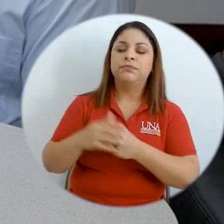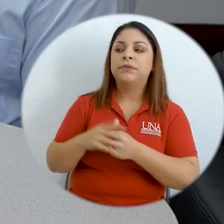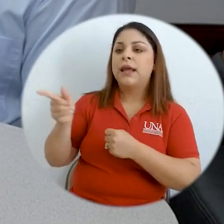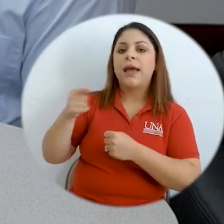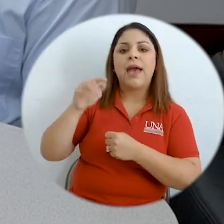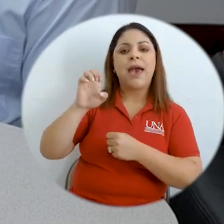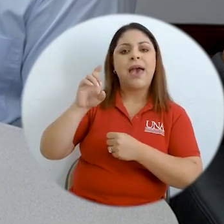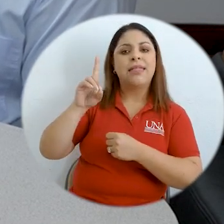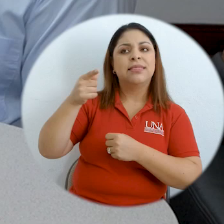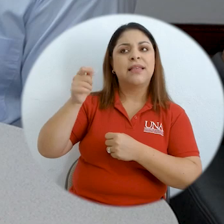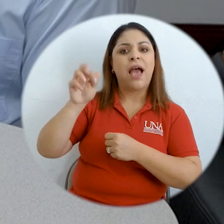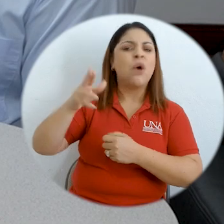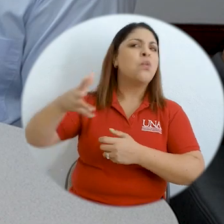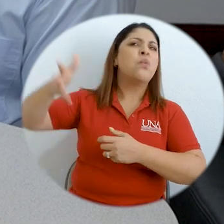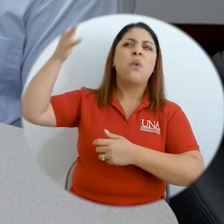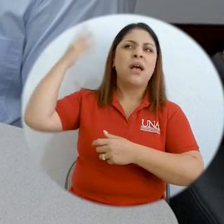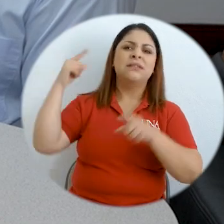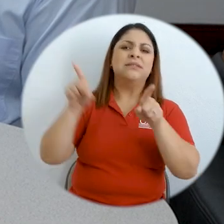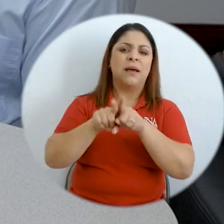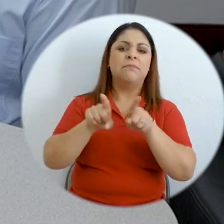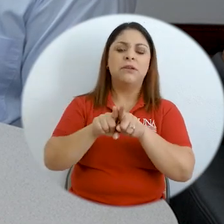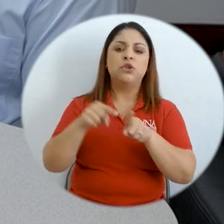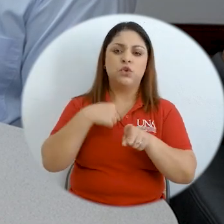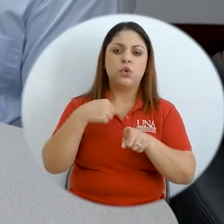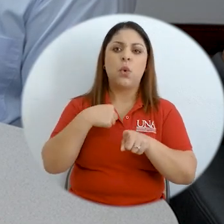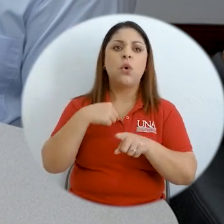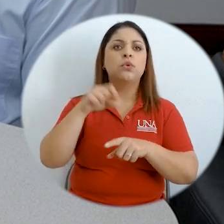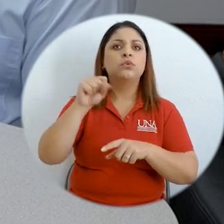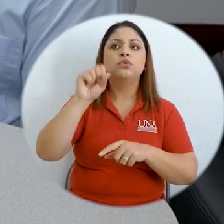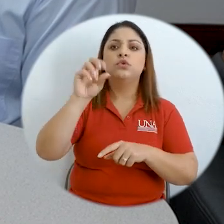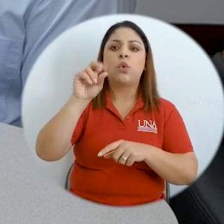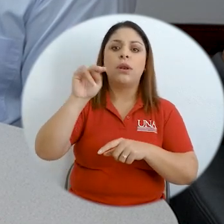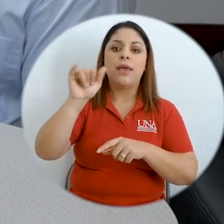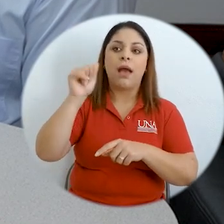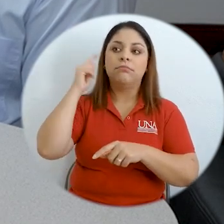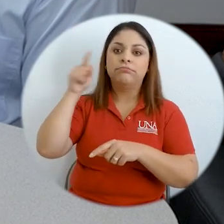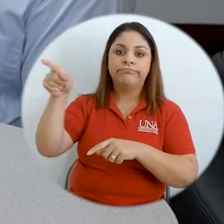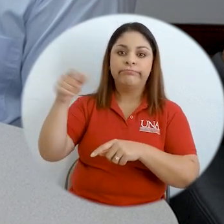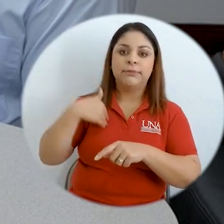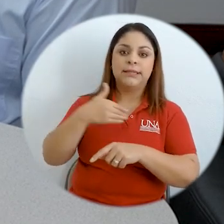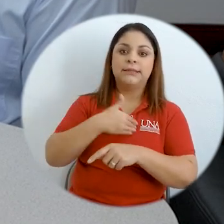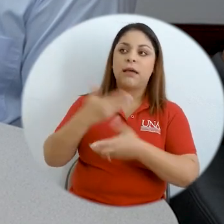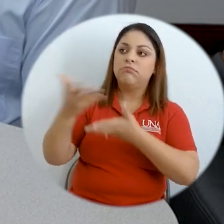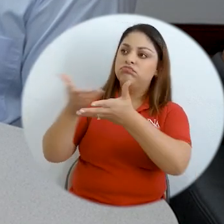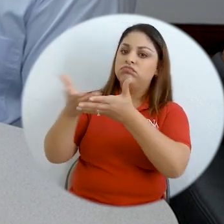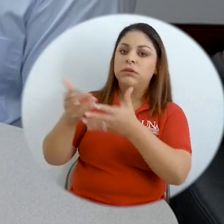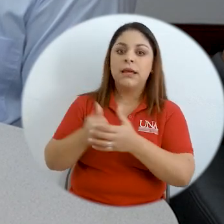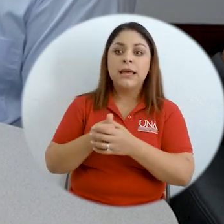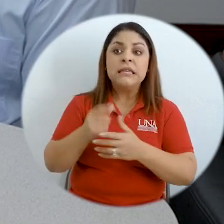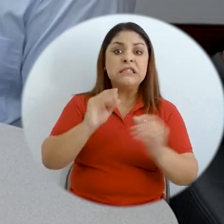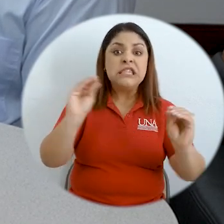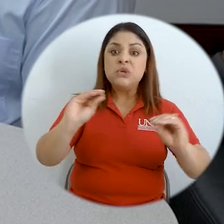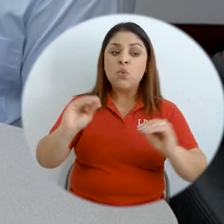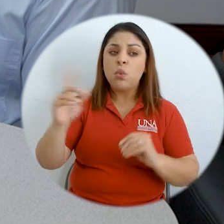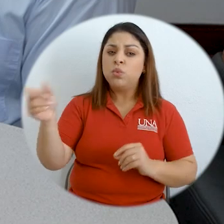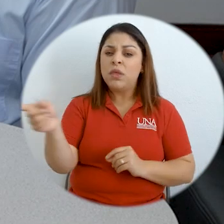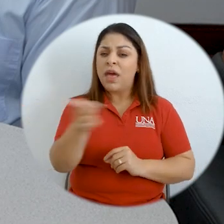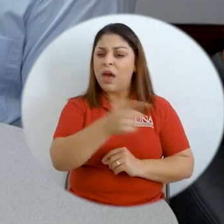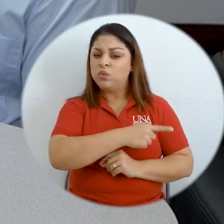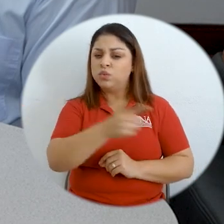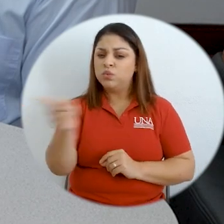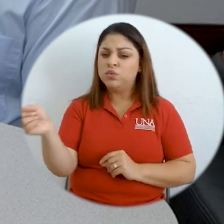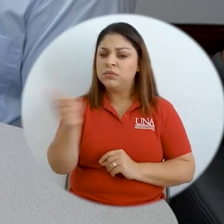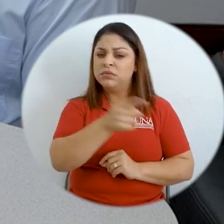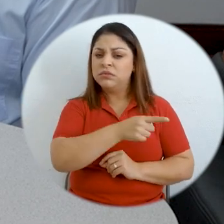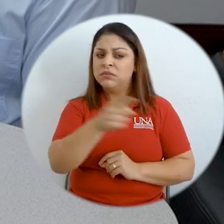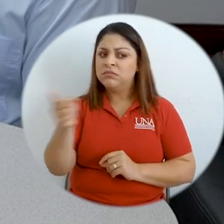Edgar, me correspondió en el pasado también y con doña Sonia Marta, y en ninguna de estos